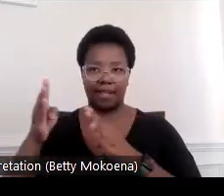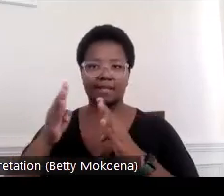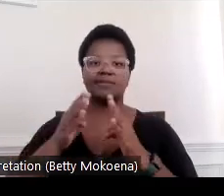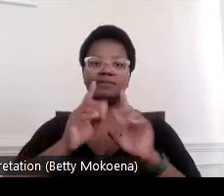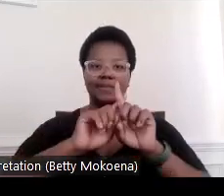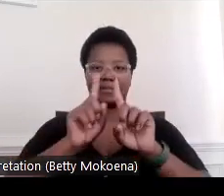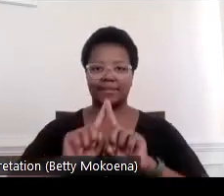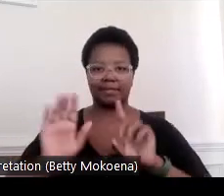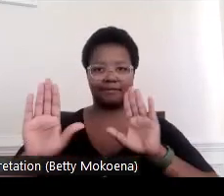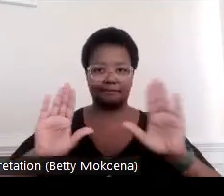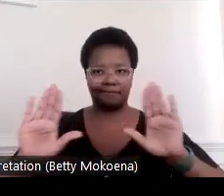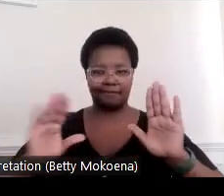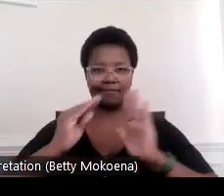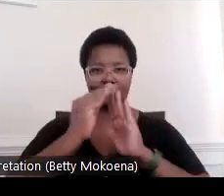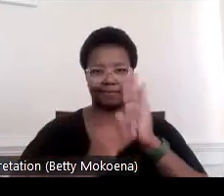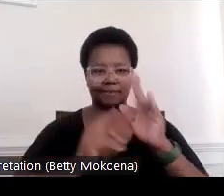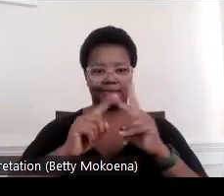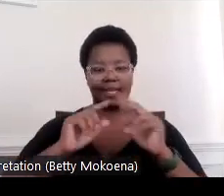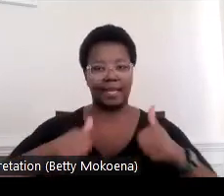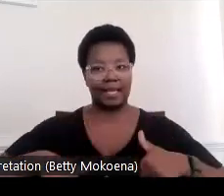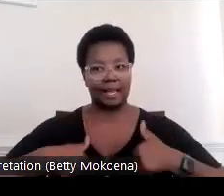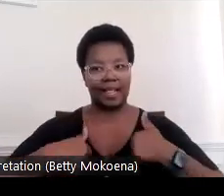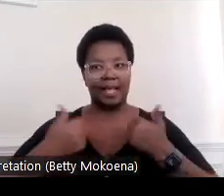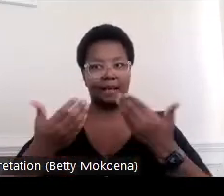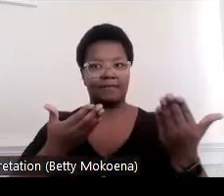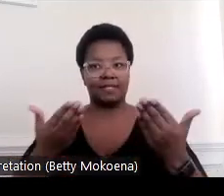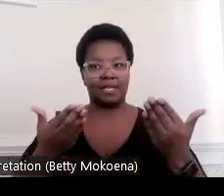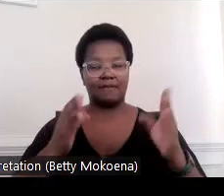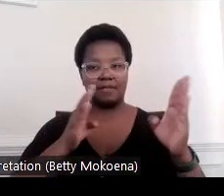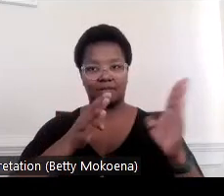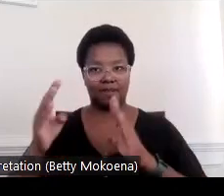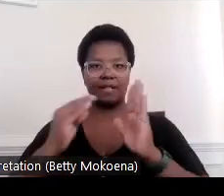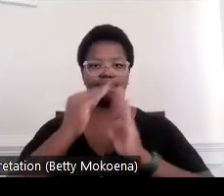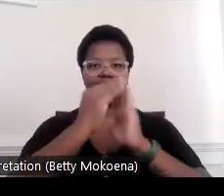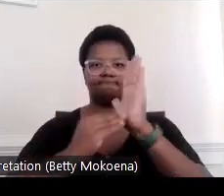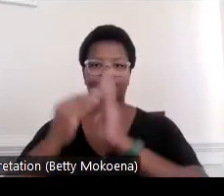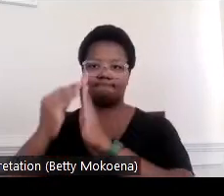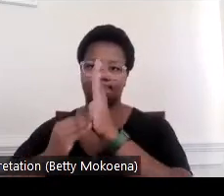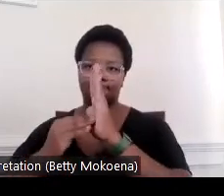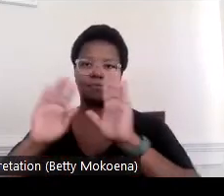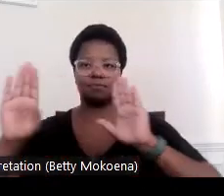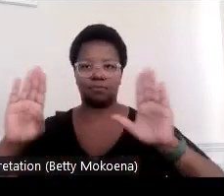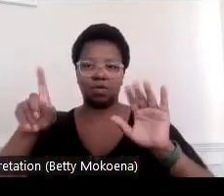individualizados y también planes de servicio individuales